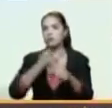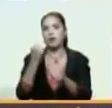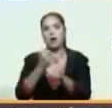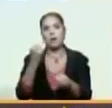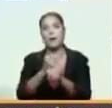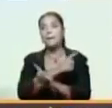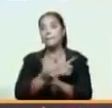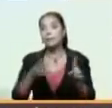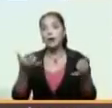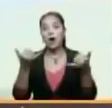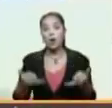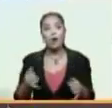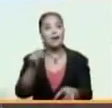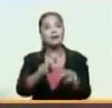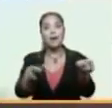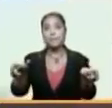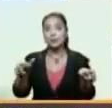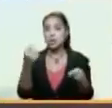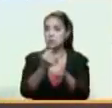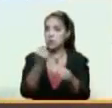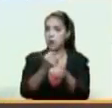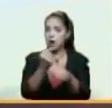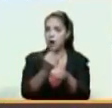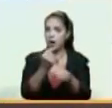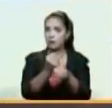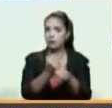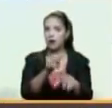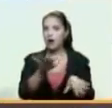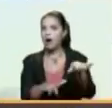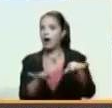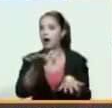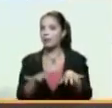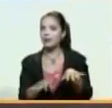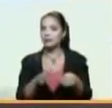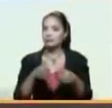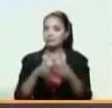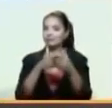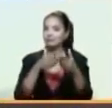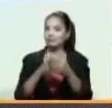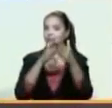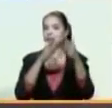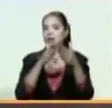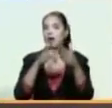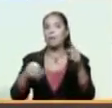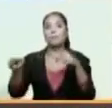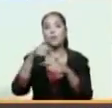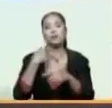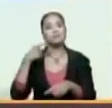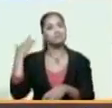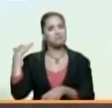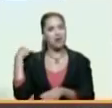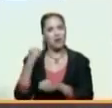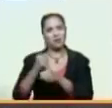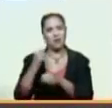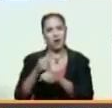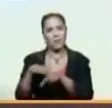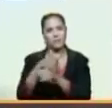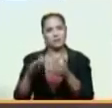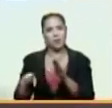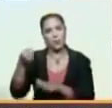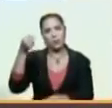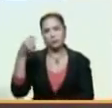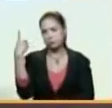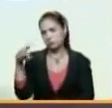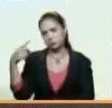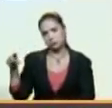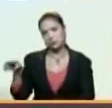Pero mientras estaba esa gente haciendo lo suyo, muchas veces atropellada por la gestión pasada, por múltiples razones